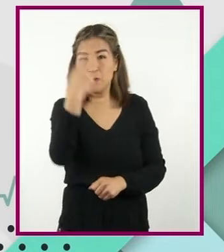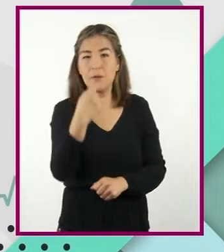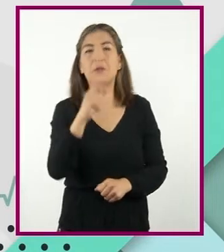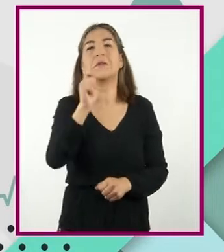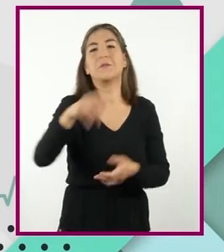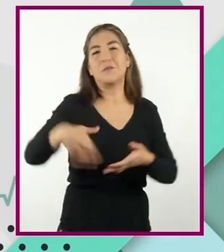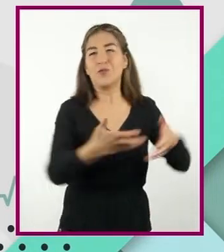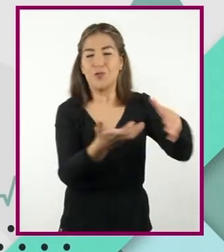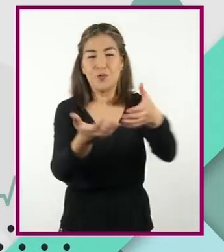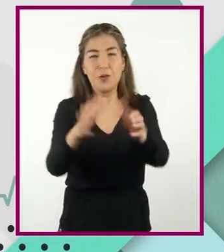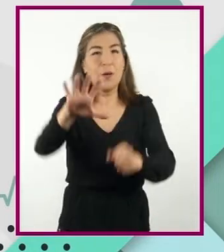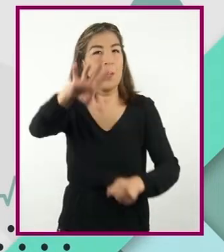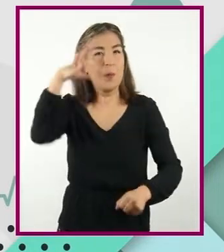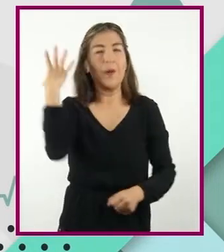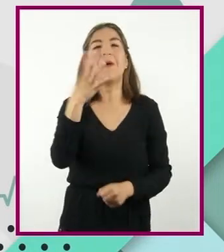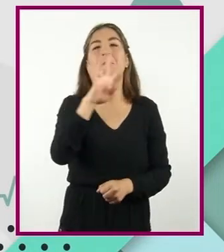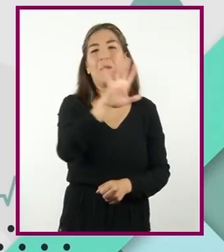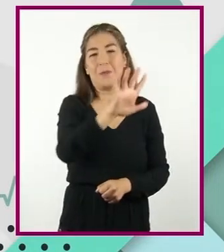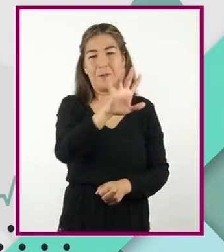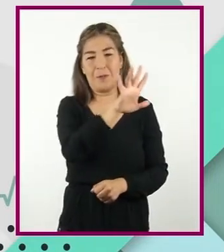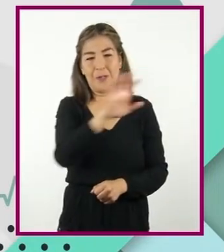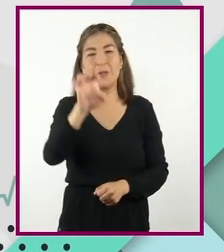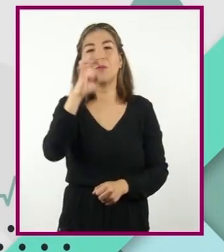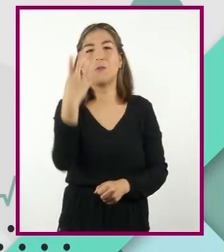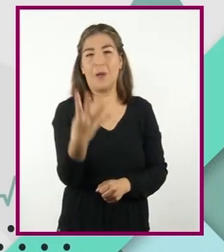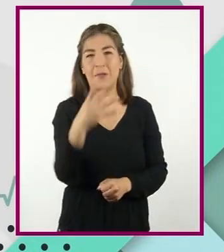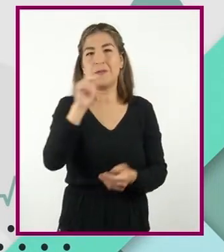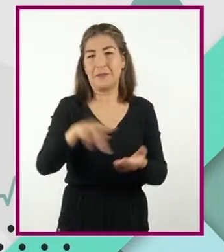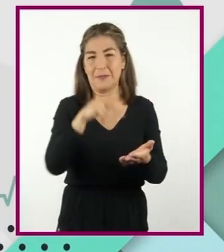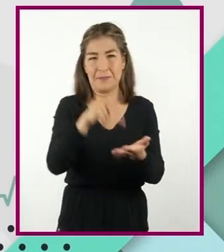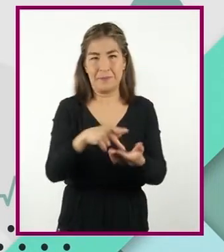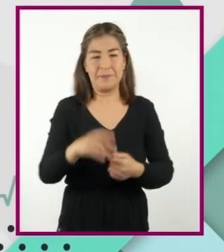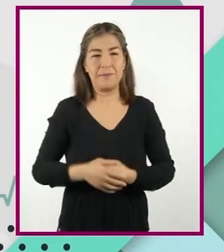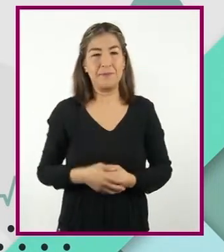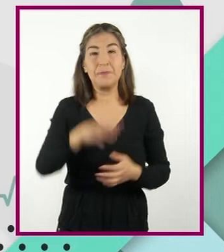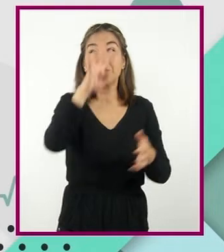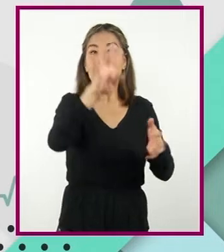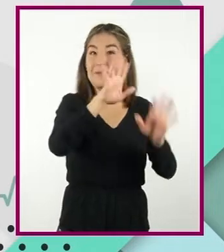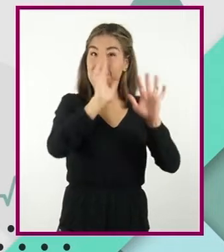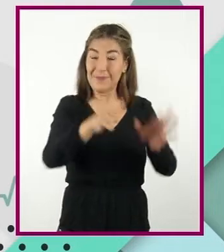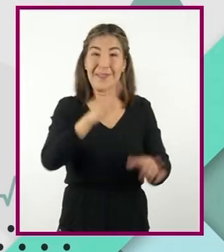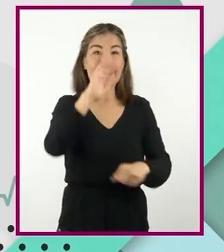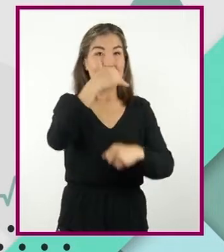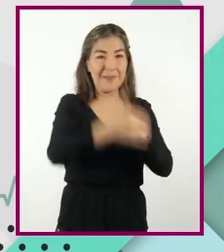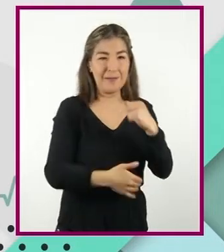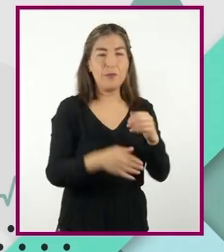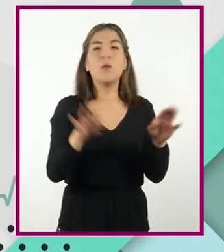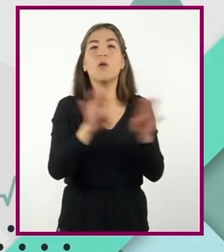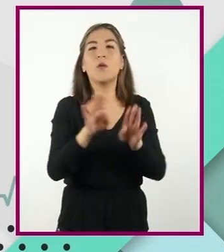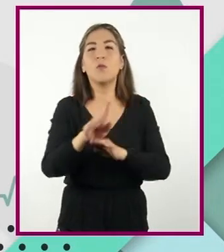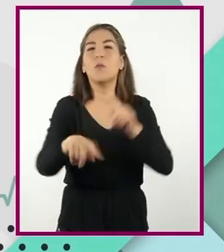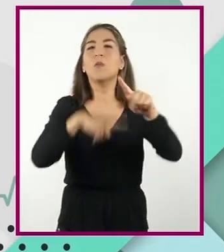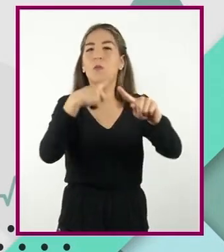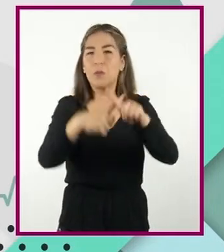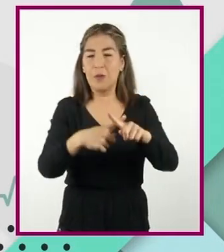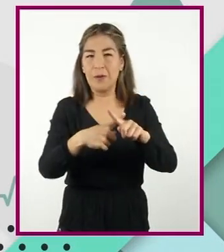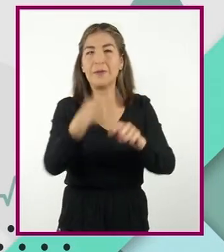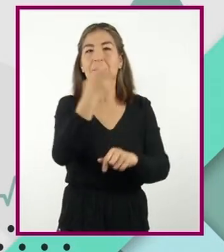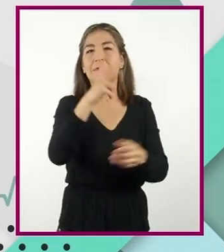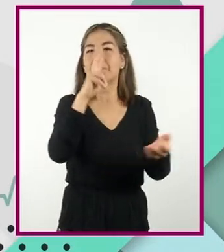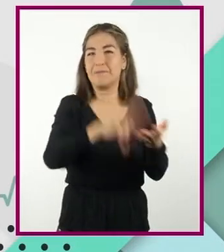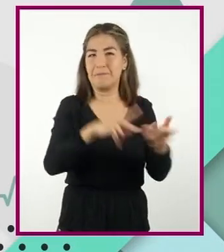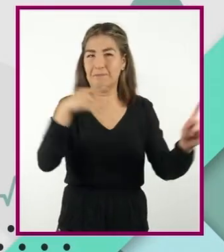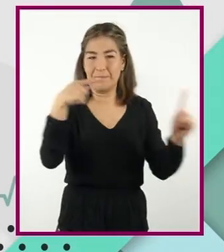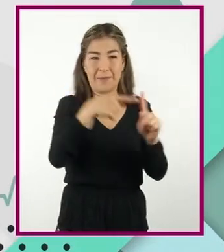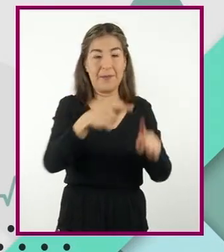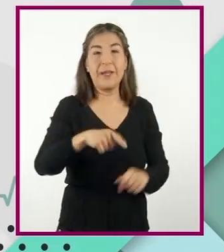recorrería 504 kilómetros. Y para completar la tabla de datos, se multiplica la constante de proporcionalidad